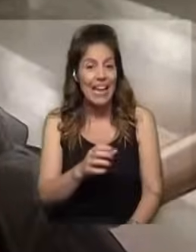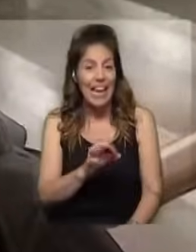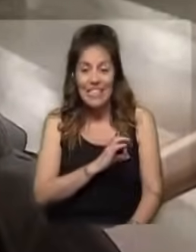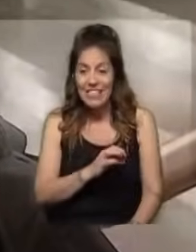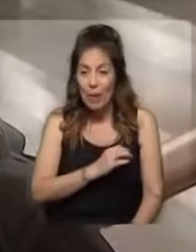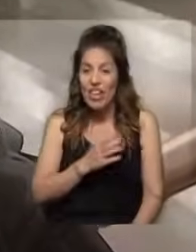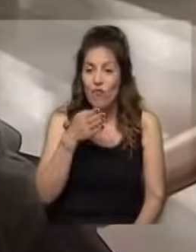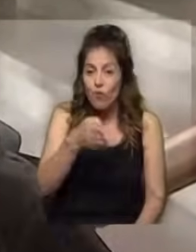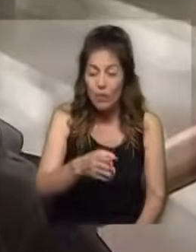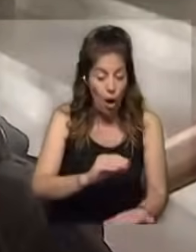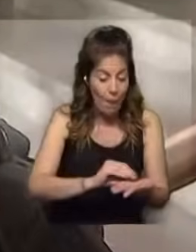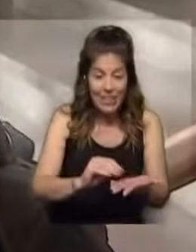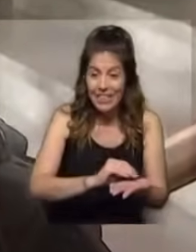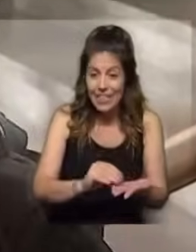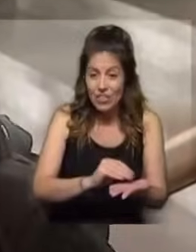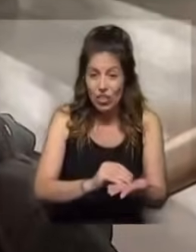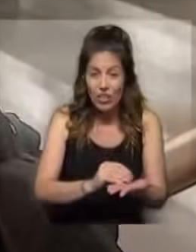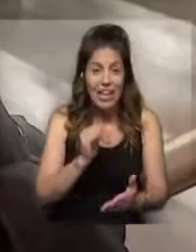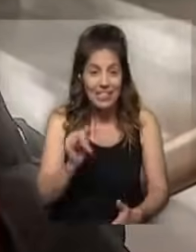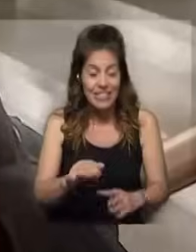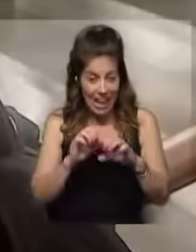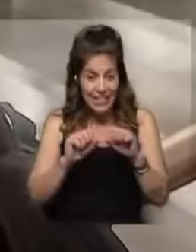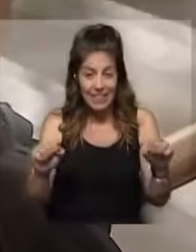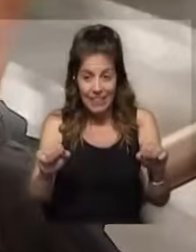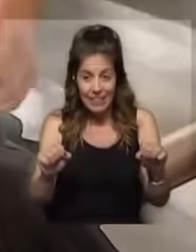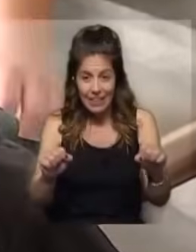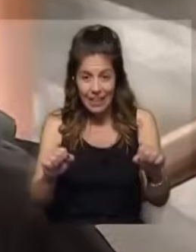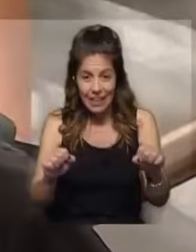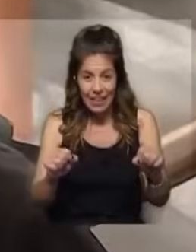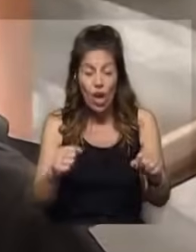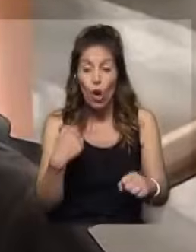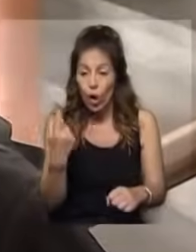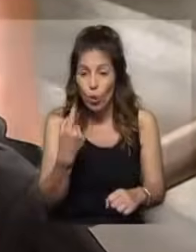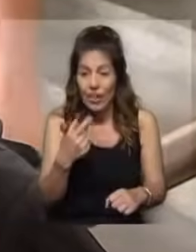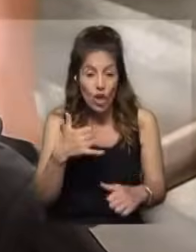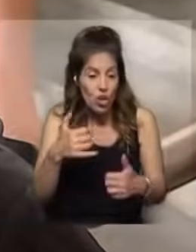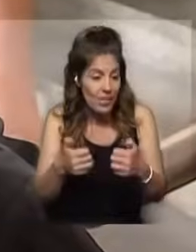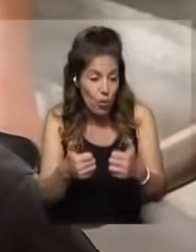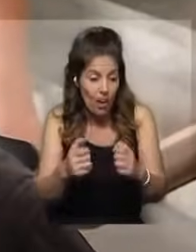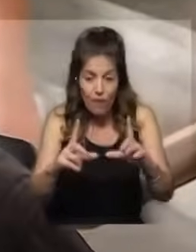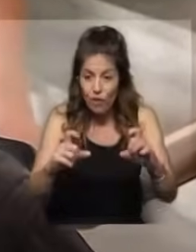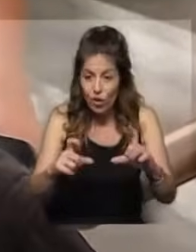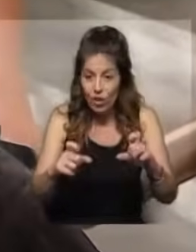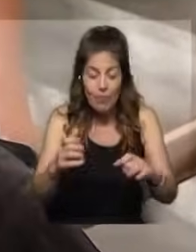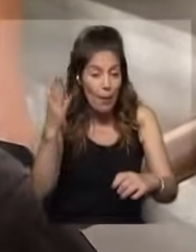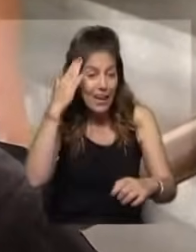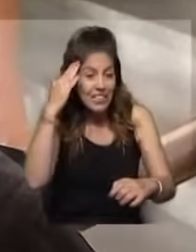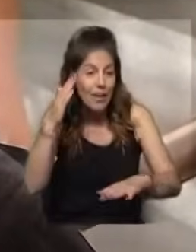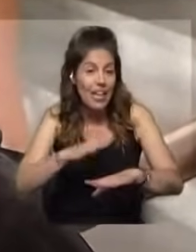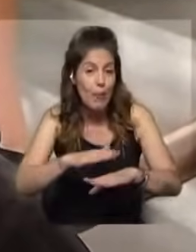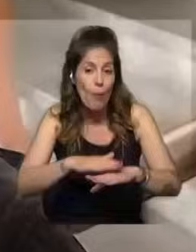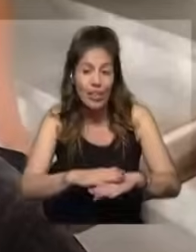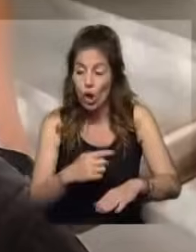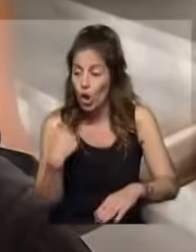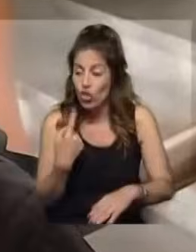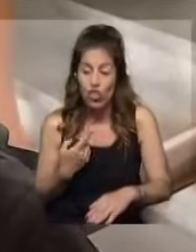la administración a la Sí a la secretaría hemos sacado con nuestro propio celular fotografías para saber en qué momento nosotros